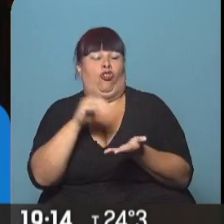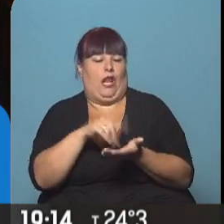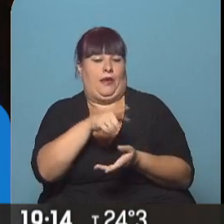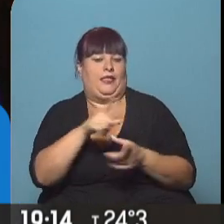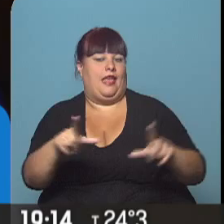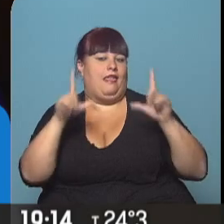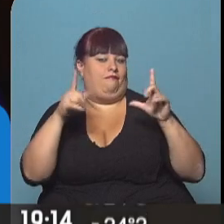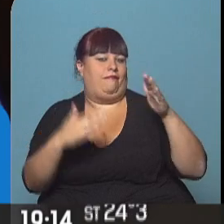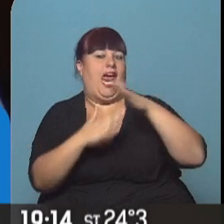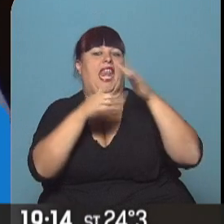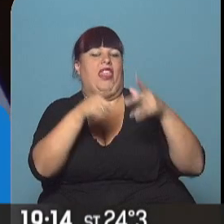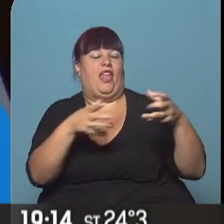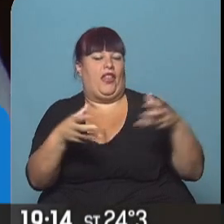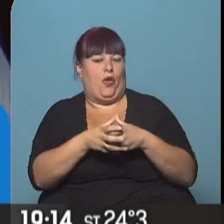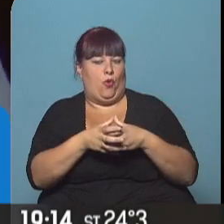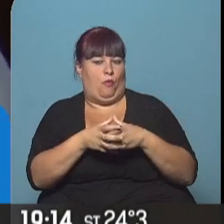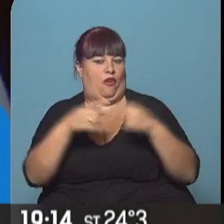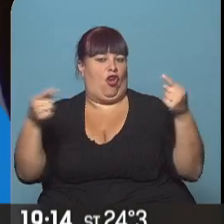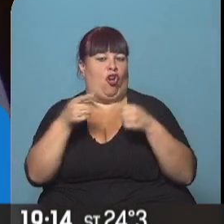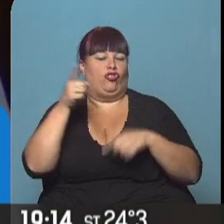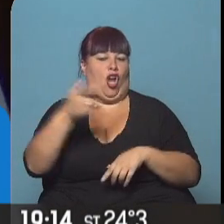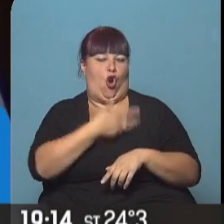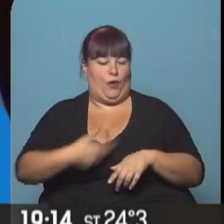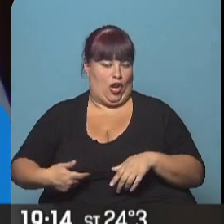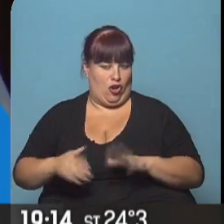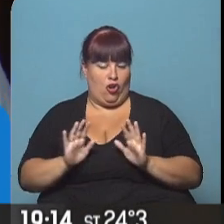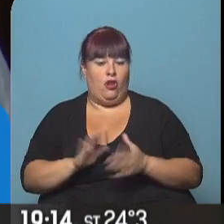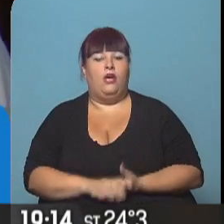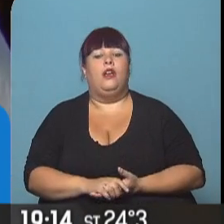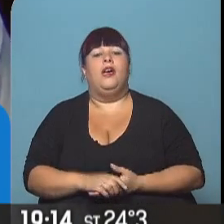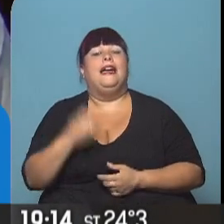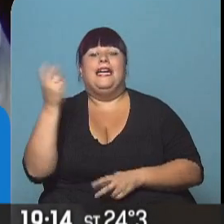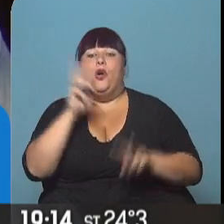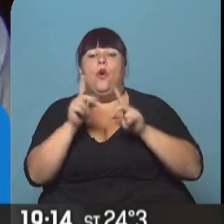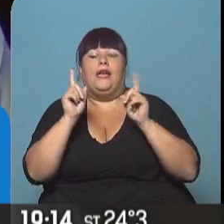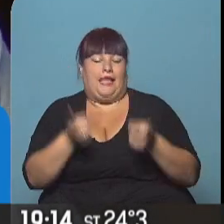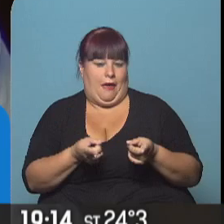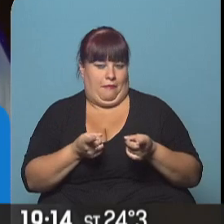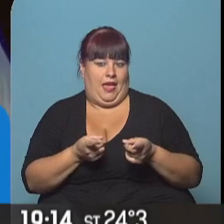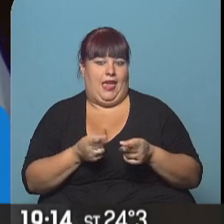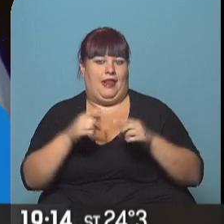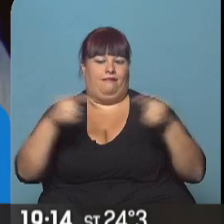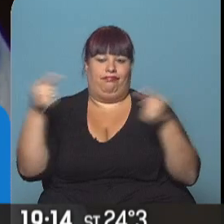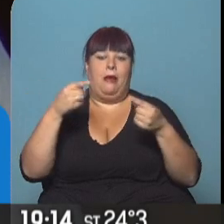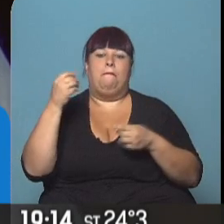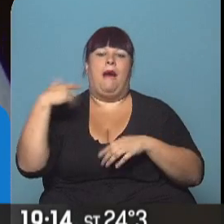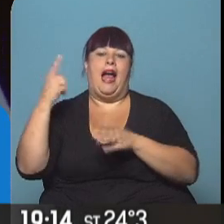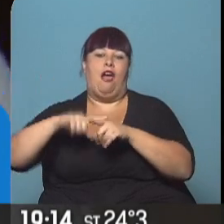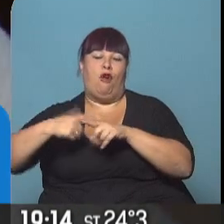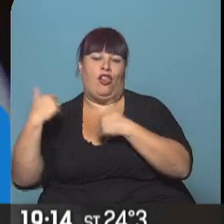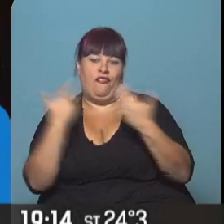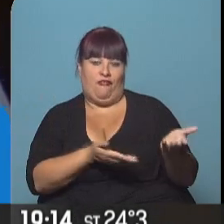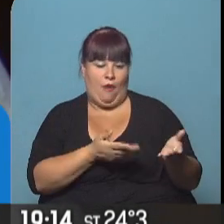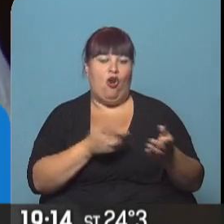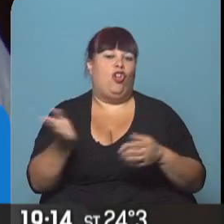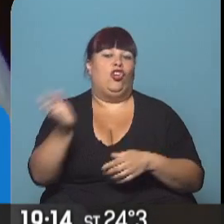como líder de la disidencia, líder de la oposición, en la búsqueda también de ser un polo de atracción para la política